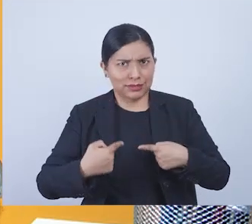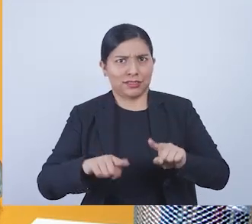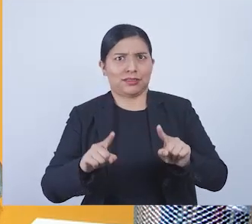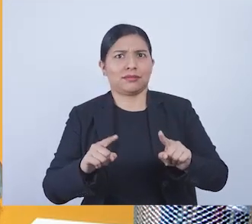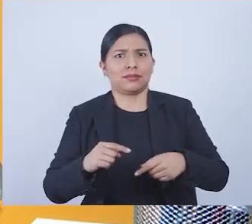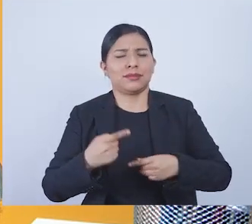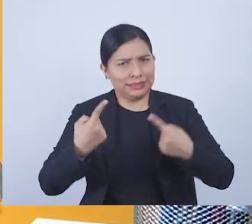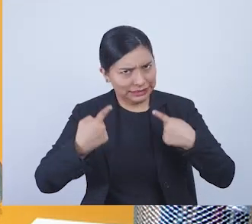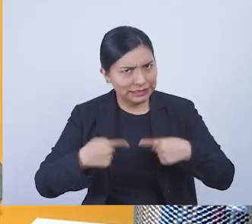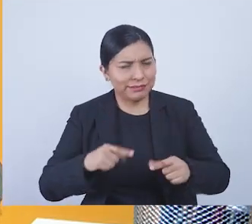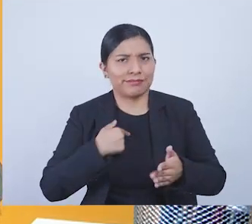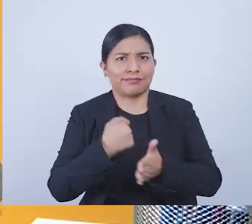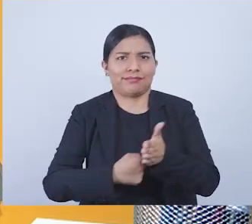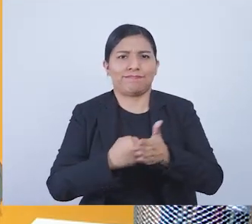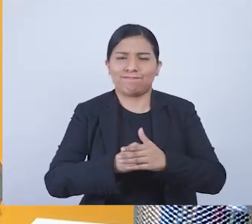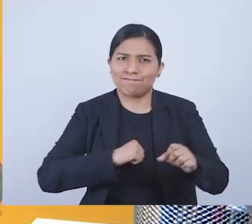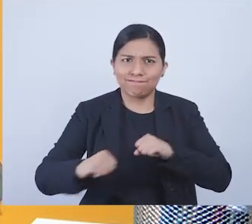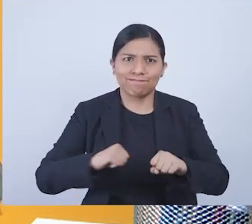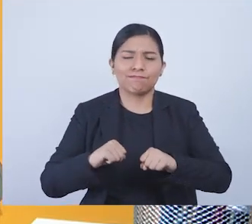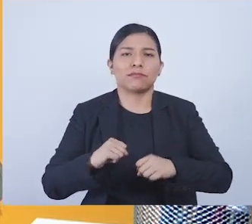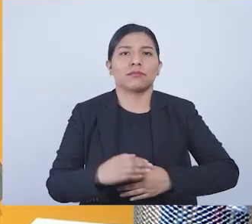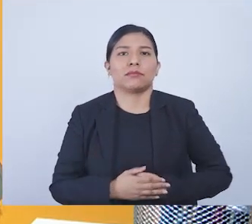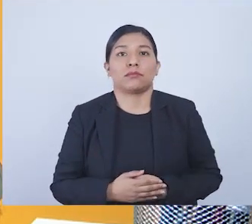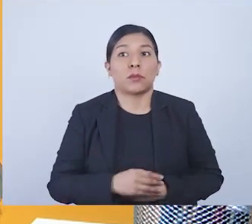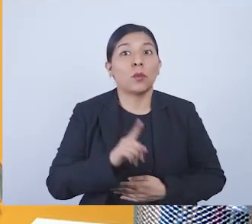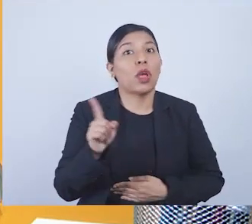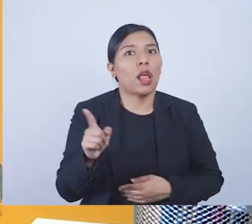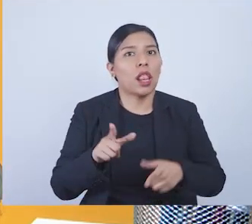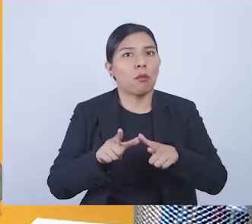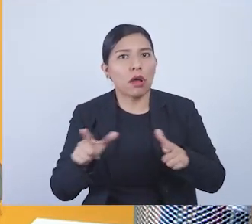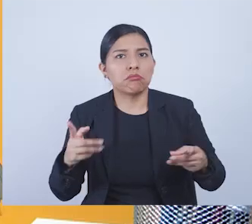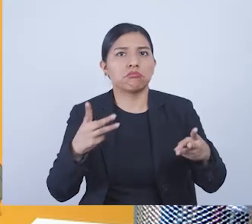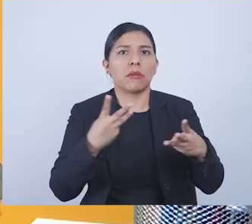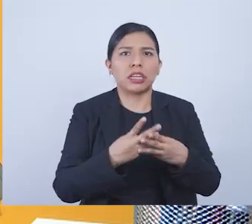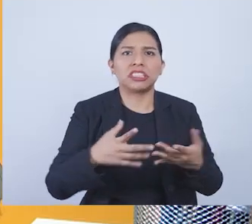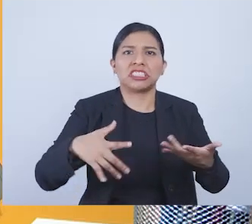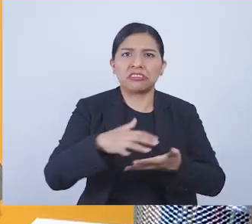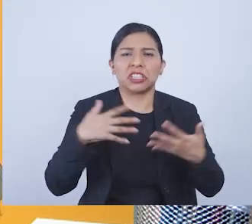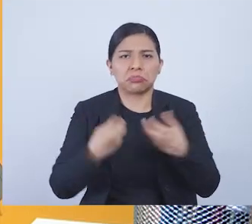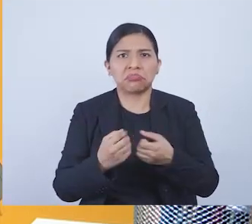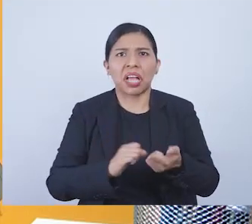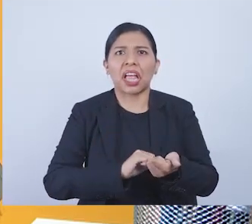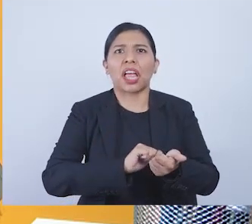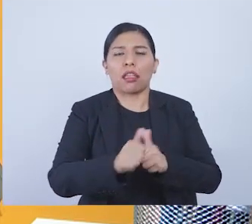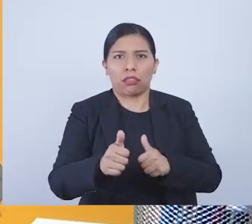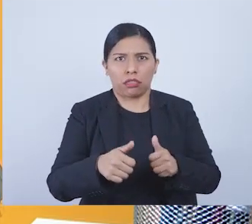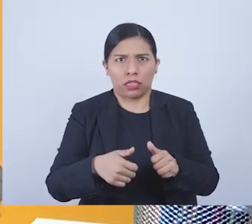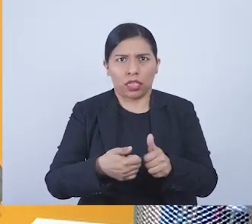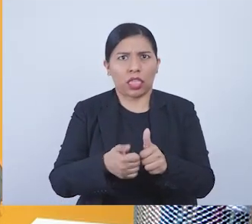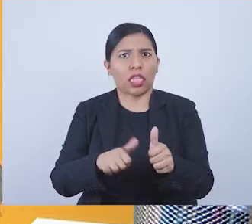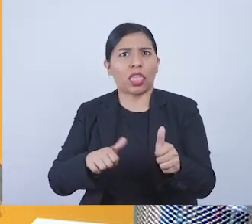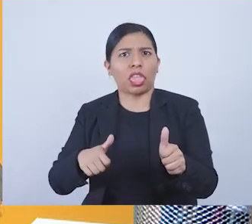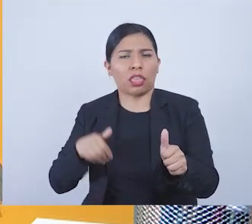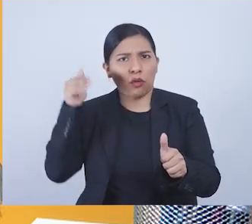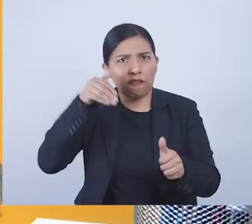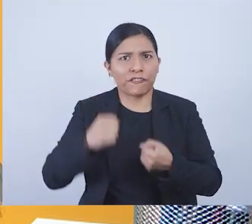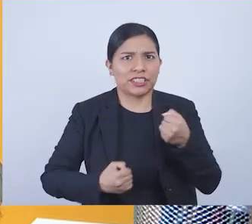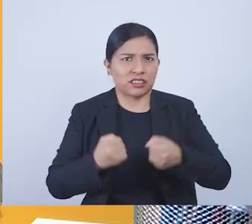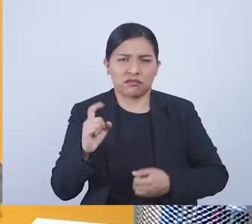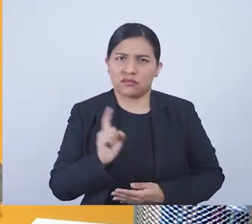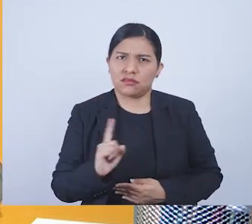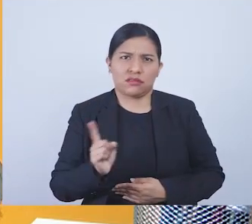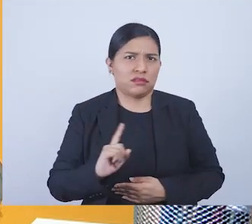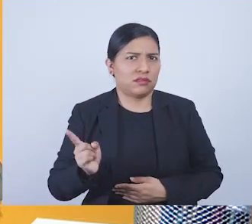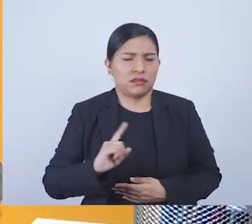curricular las otras asignaturas van avanzando y la nuestra quedaría rezagada al